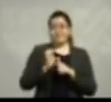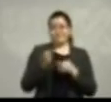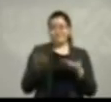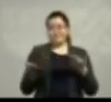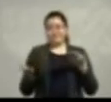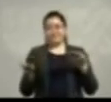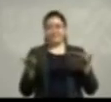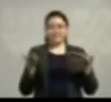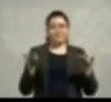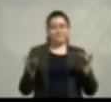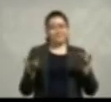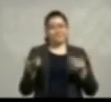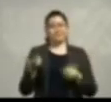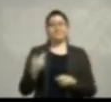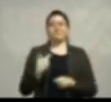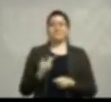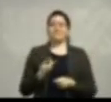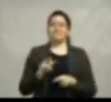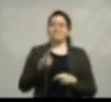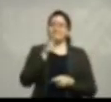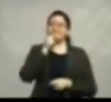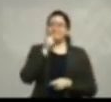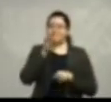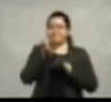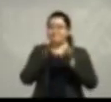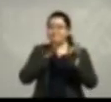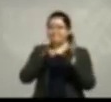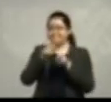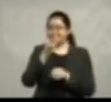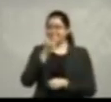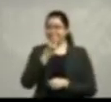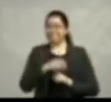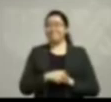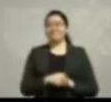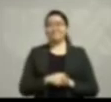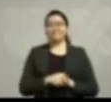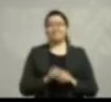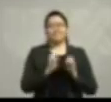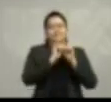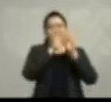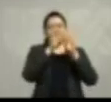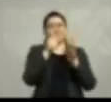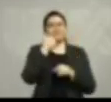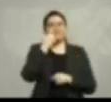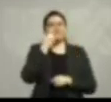balance trabajan nuestros policías y se está buscando, obviamente, que